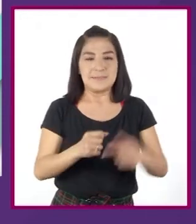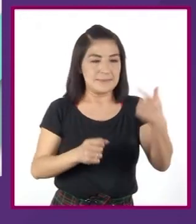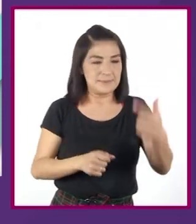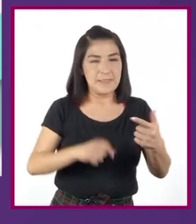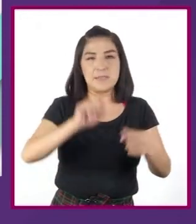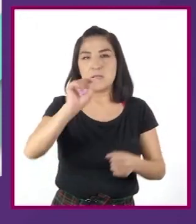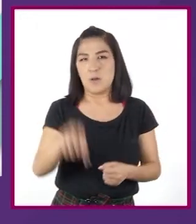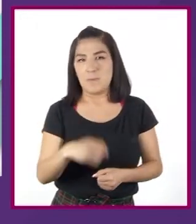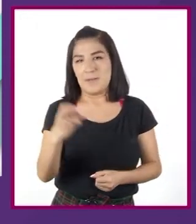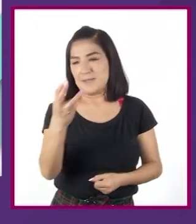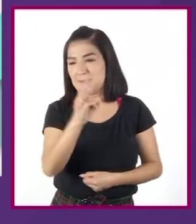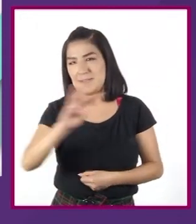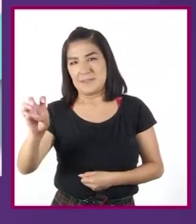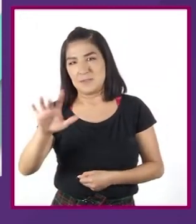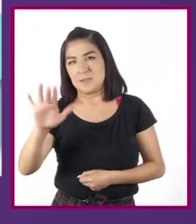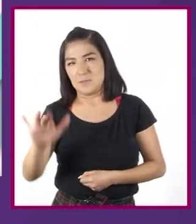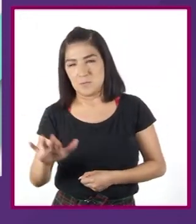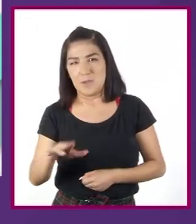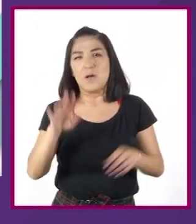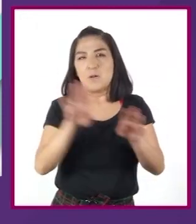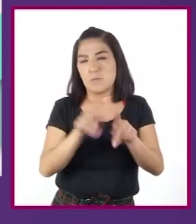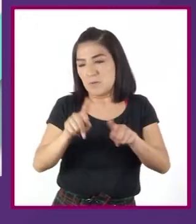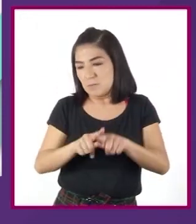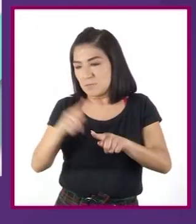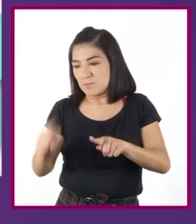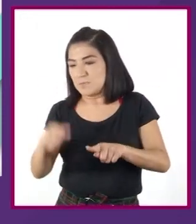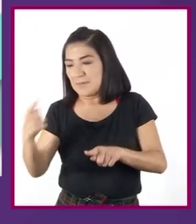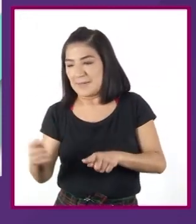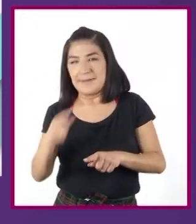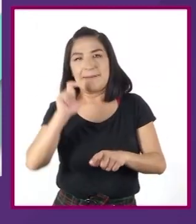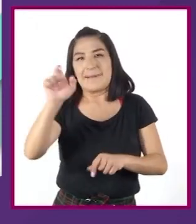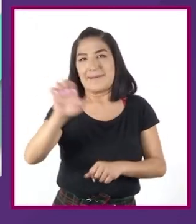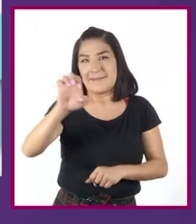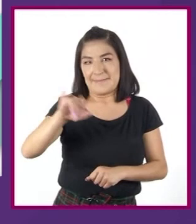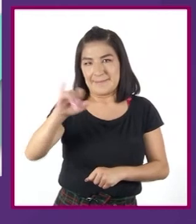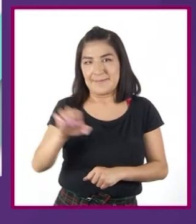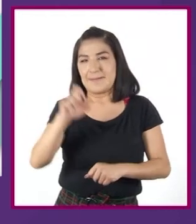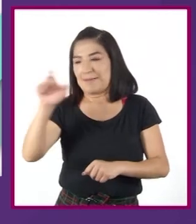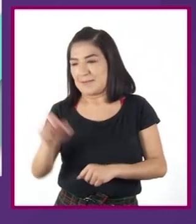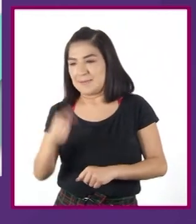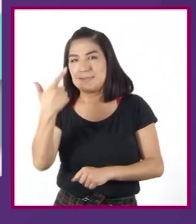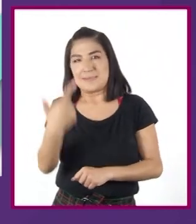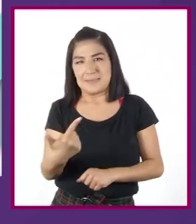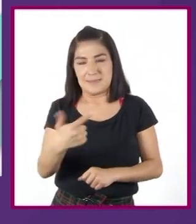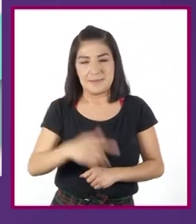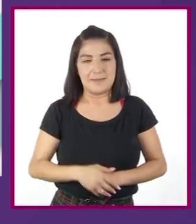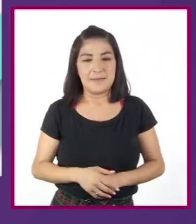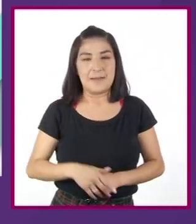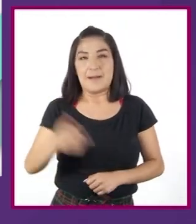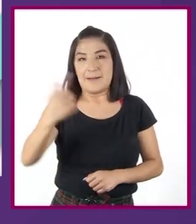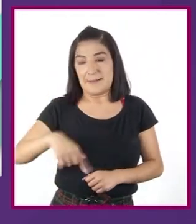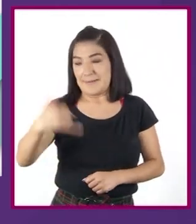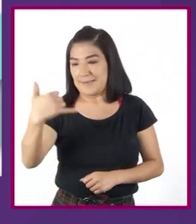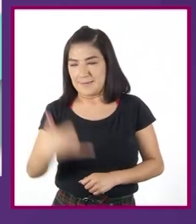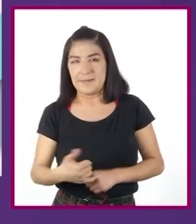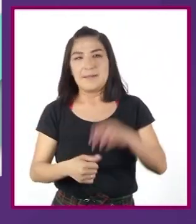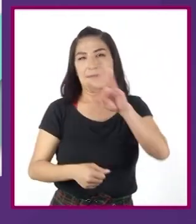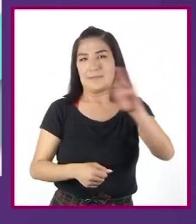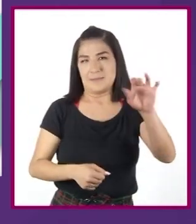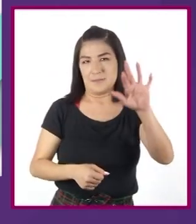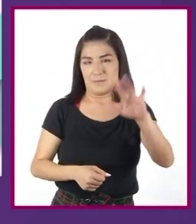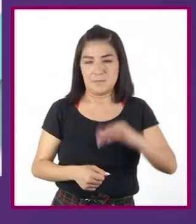7,350, indicando que nos desplazaremos en el eje X 7 unidades y para el eje Y